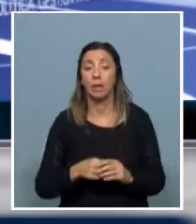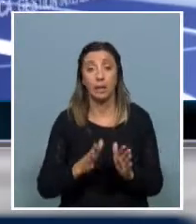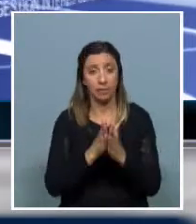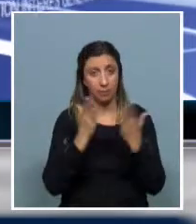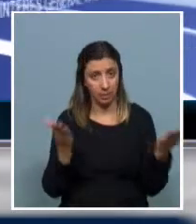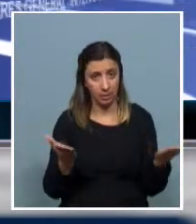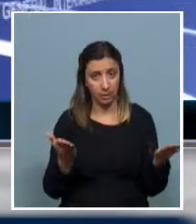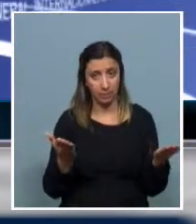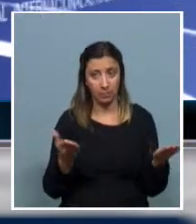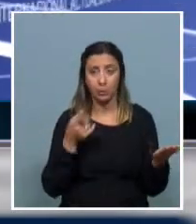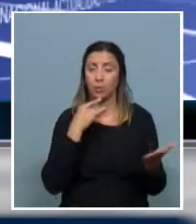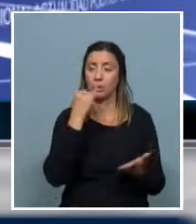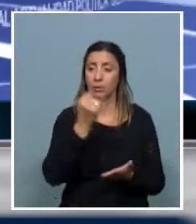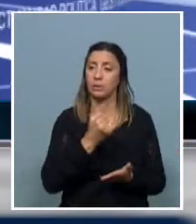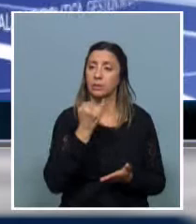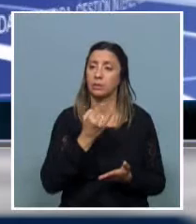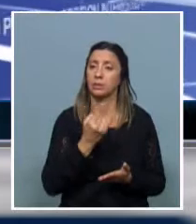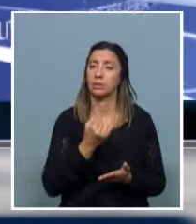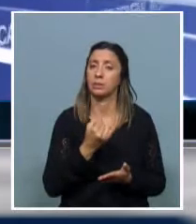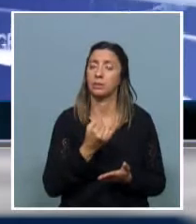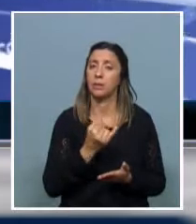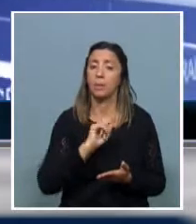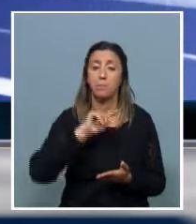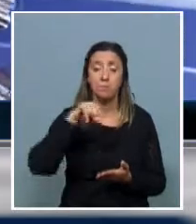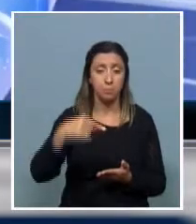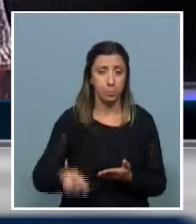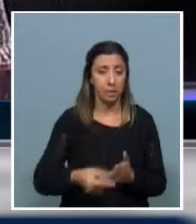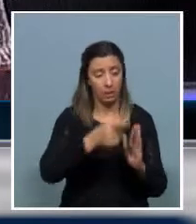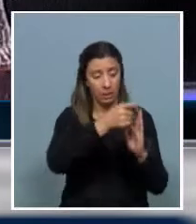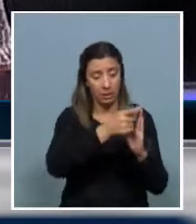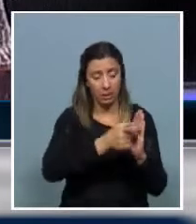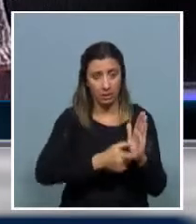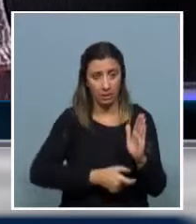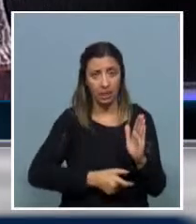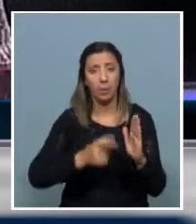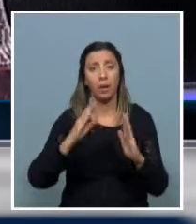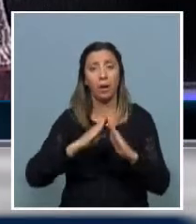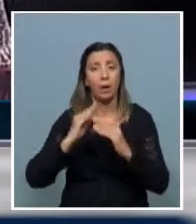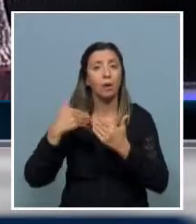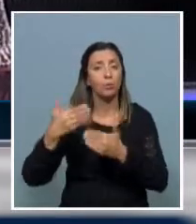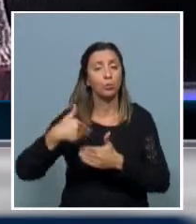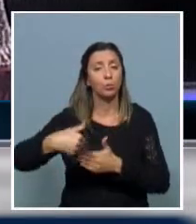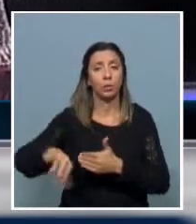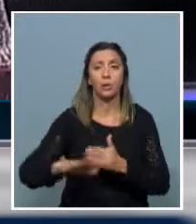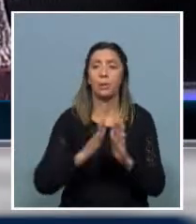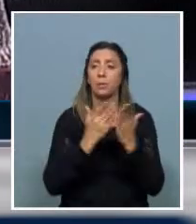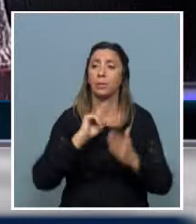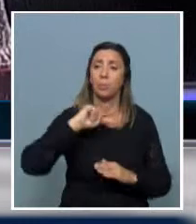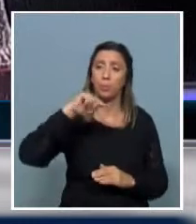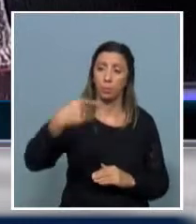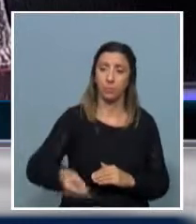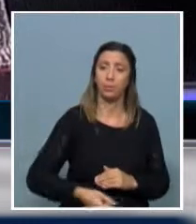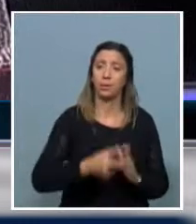Diario de la República, usted dice que las próximas mañana sale el listado de preadjudicatarios de La Punta. En el diario de mañana